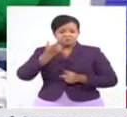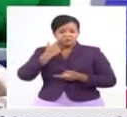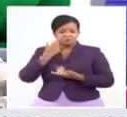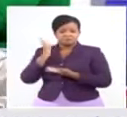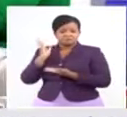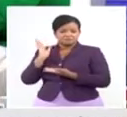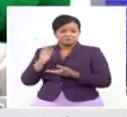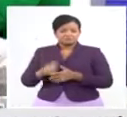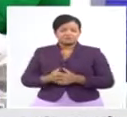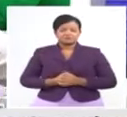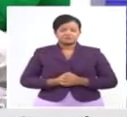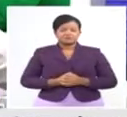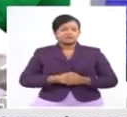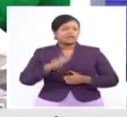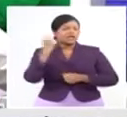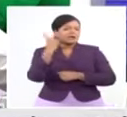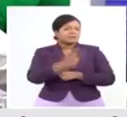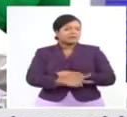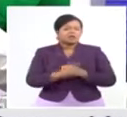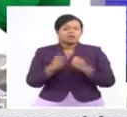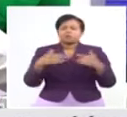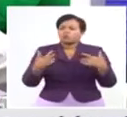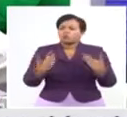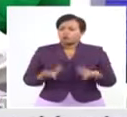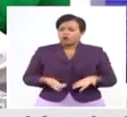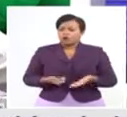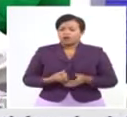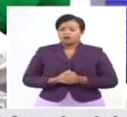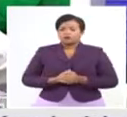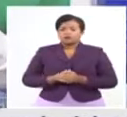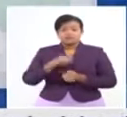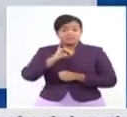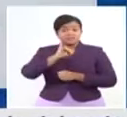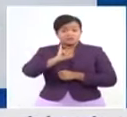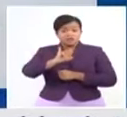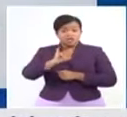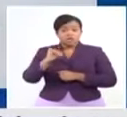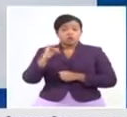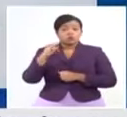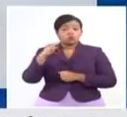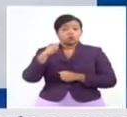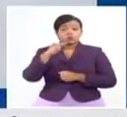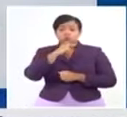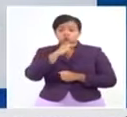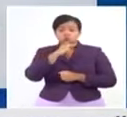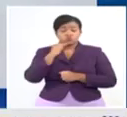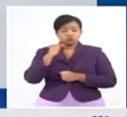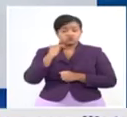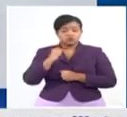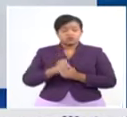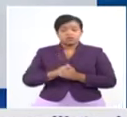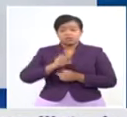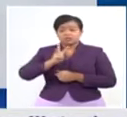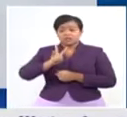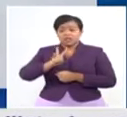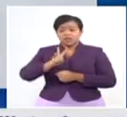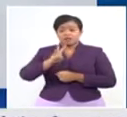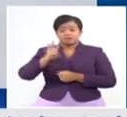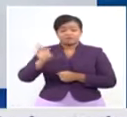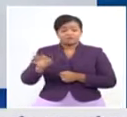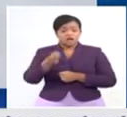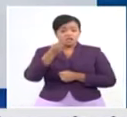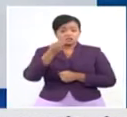Por países de procedencia, 6 procedían de Rusia, 3 de Francia, 2 de España,